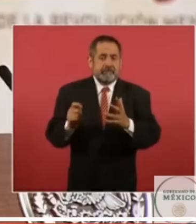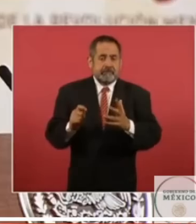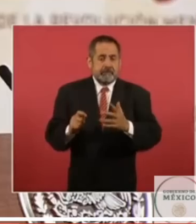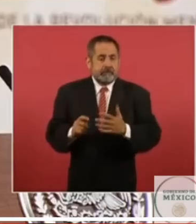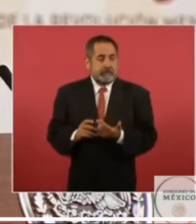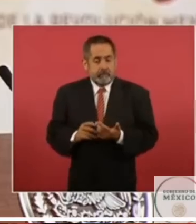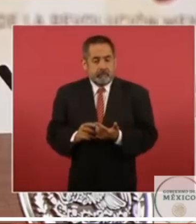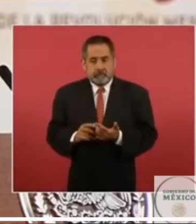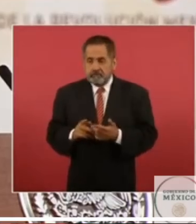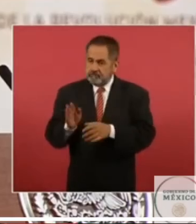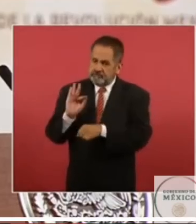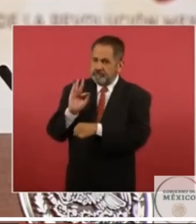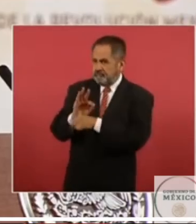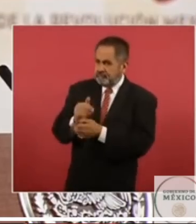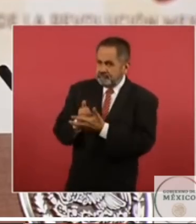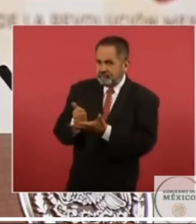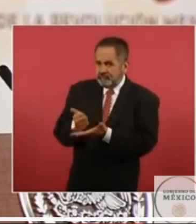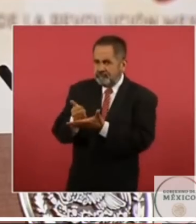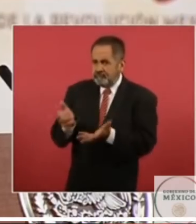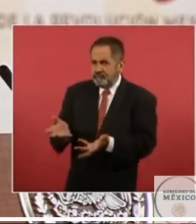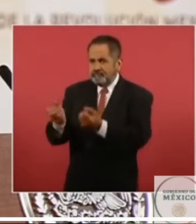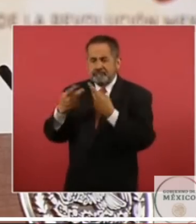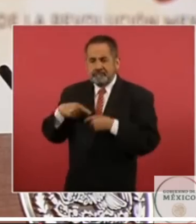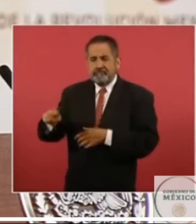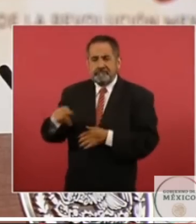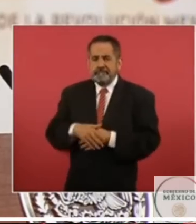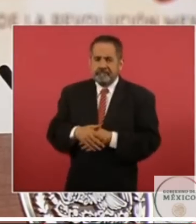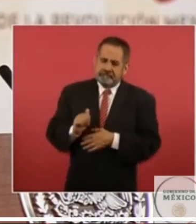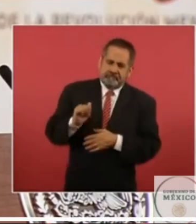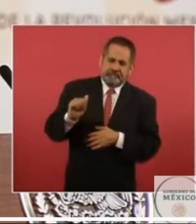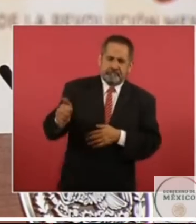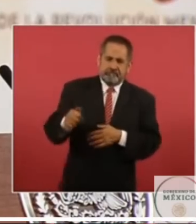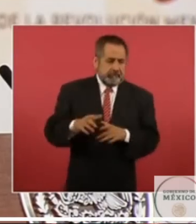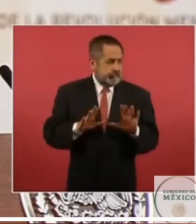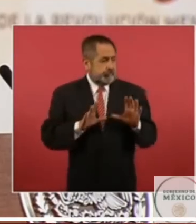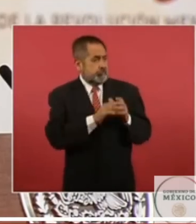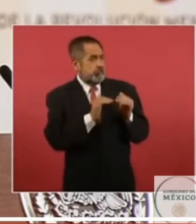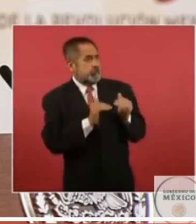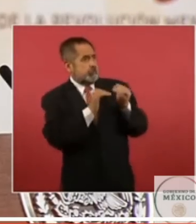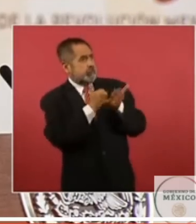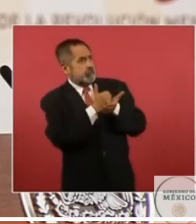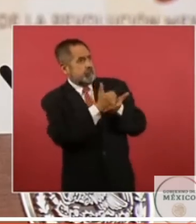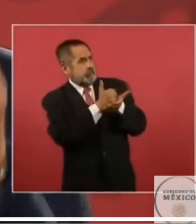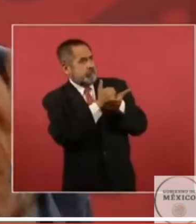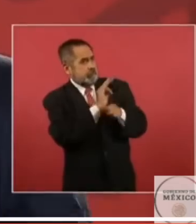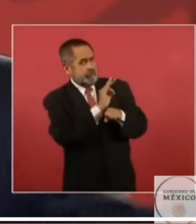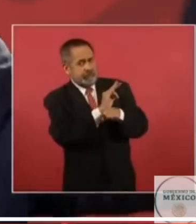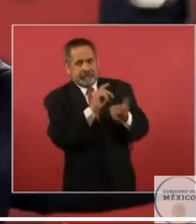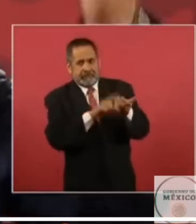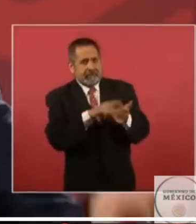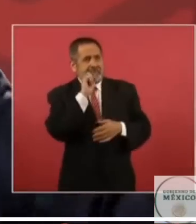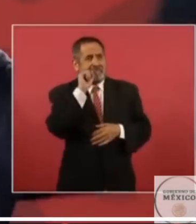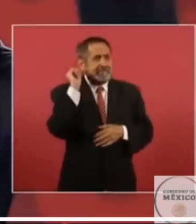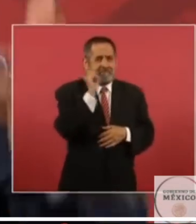en vez de rescatar al pueblo, deciden rescatar a los de arriba, a los mismos